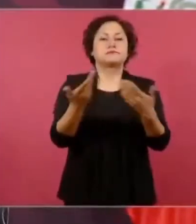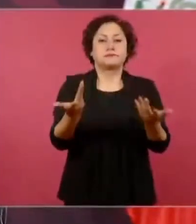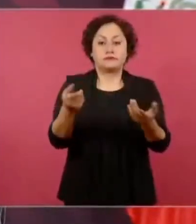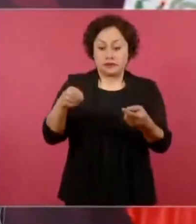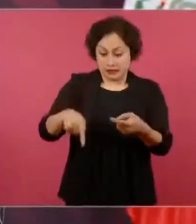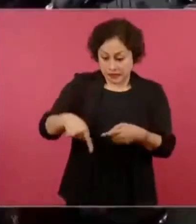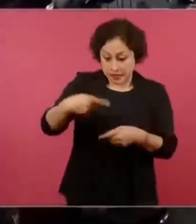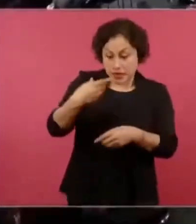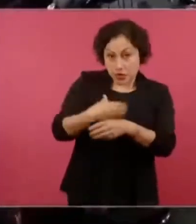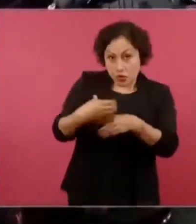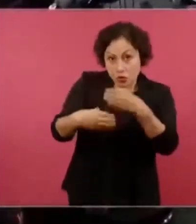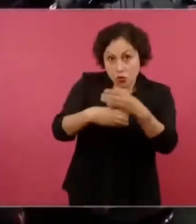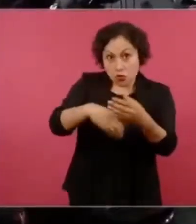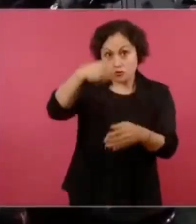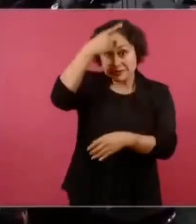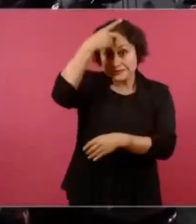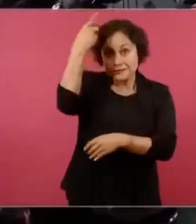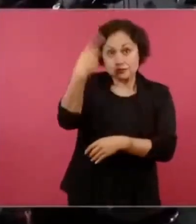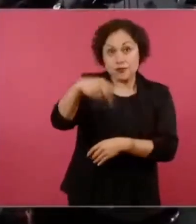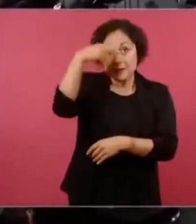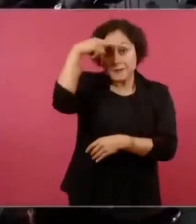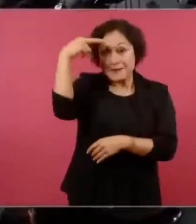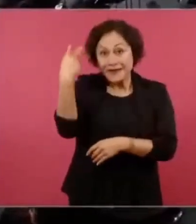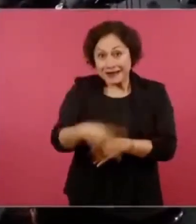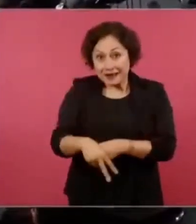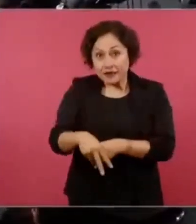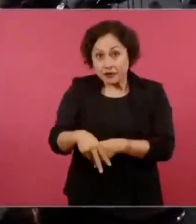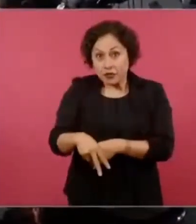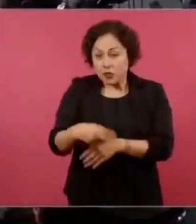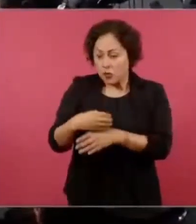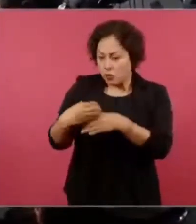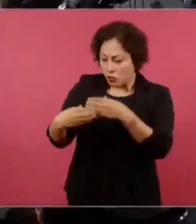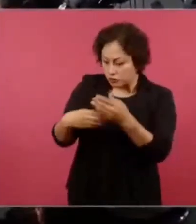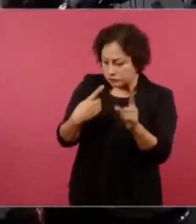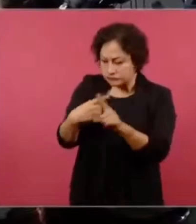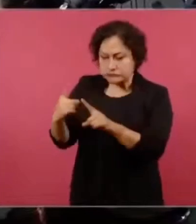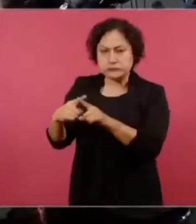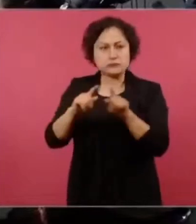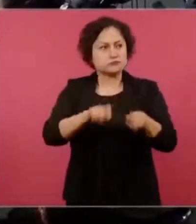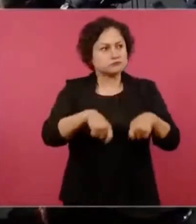particulares que, repito, no se habían atrevido ni siquiera